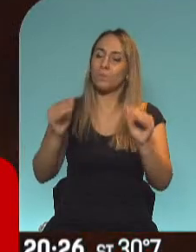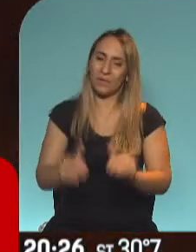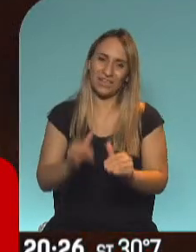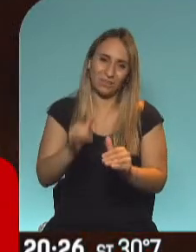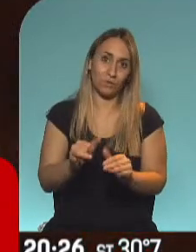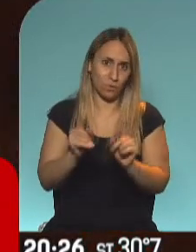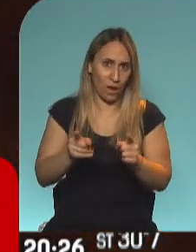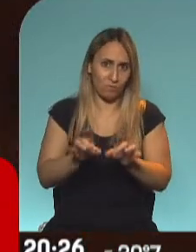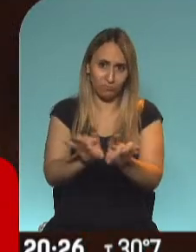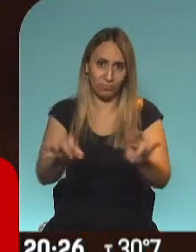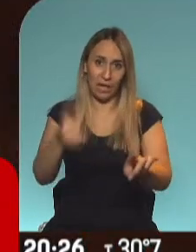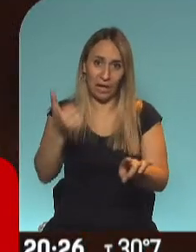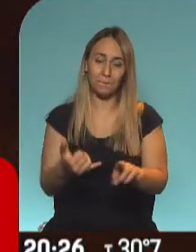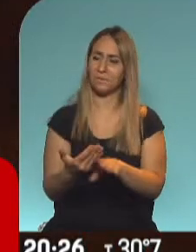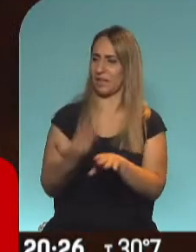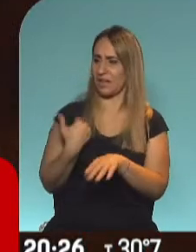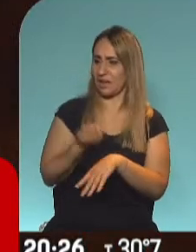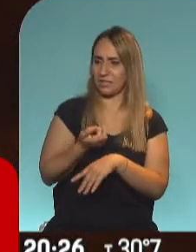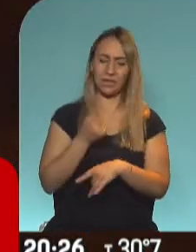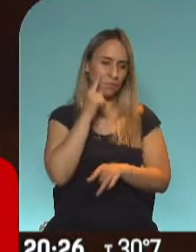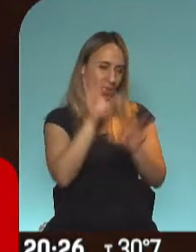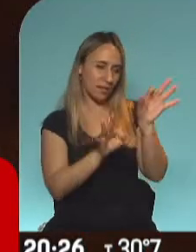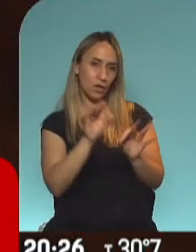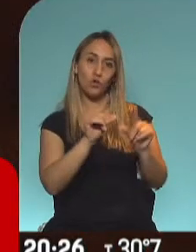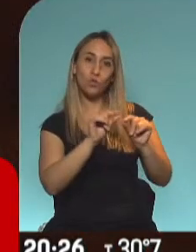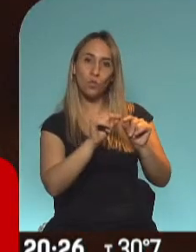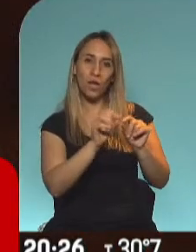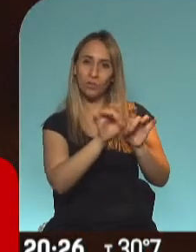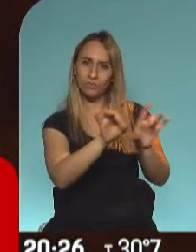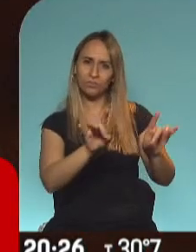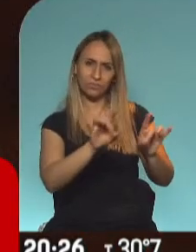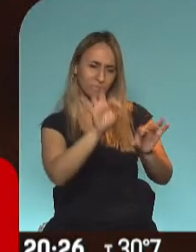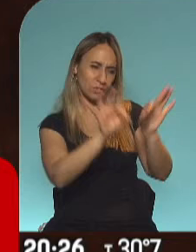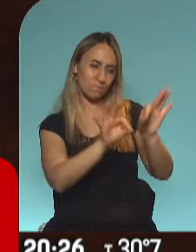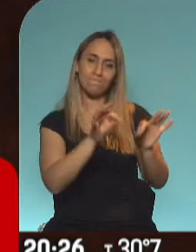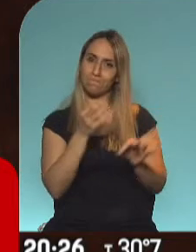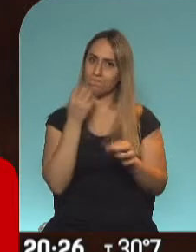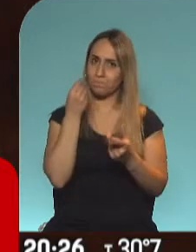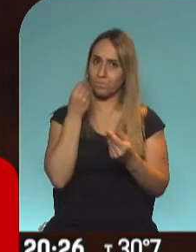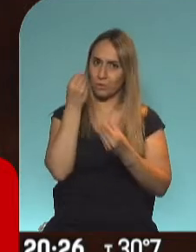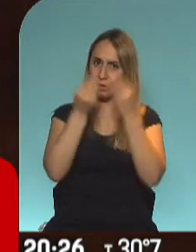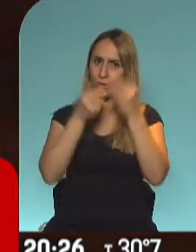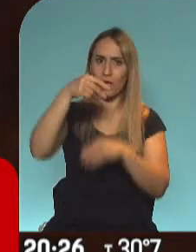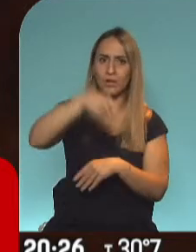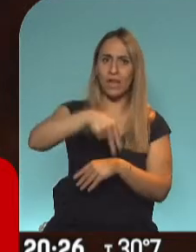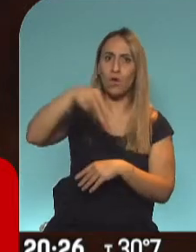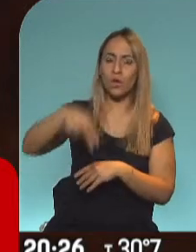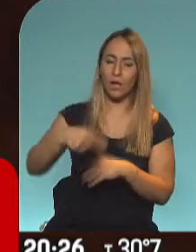recién mirando la cifra y analizándola del día de hoy, me preocupa Neuquén, que sigue teniendo muchos